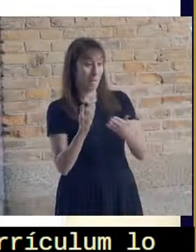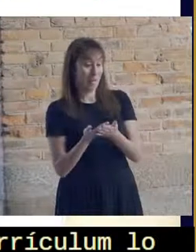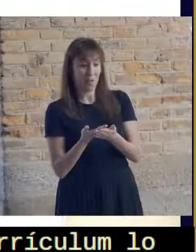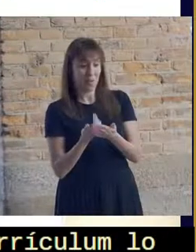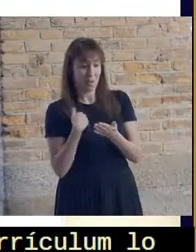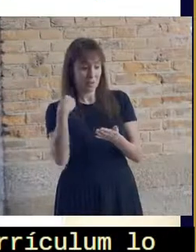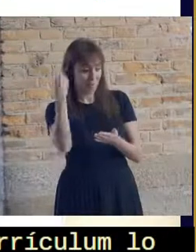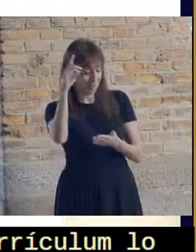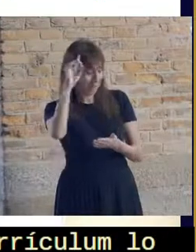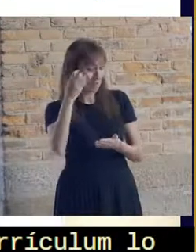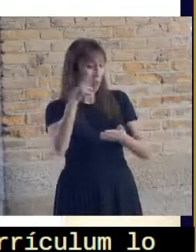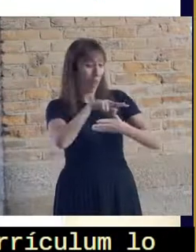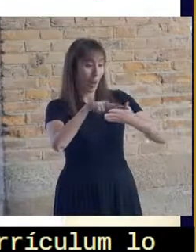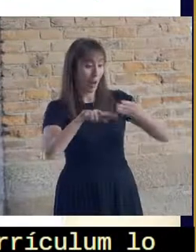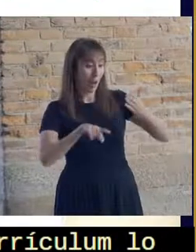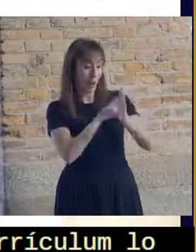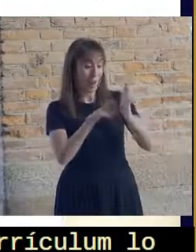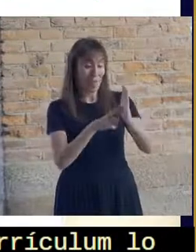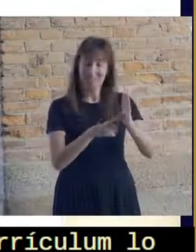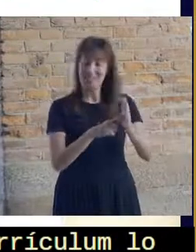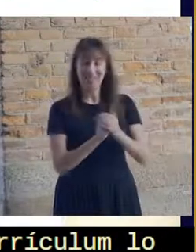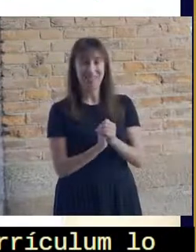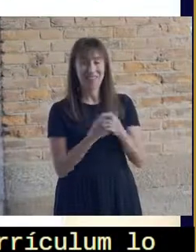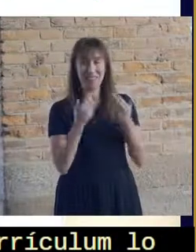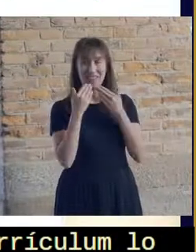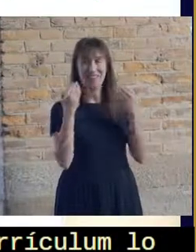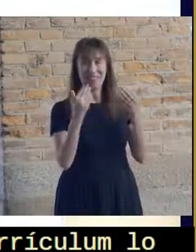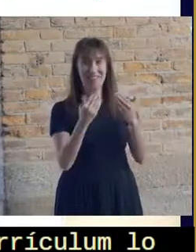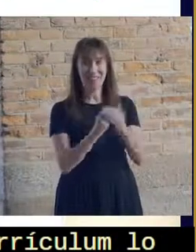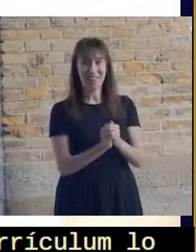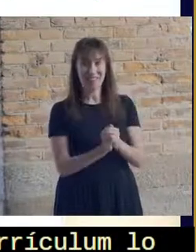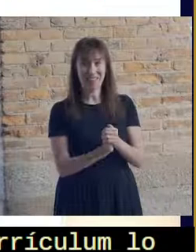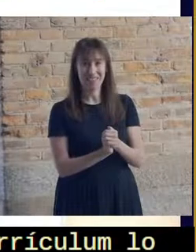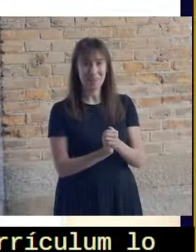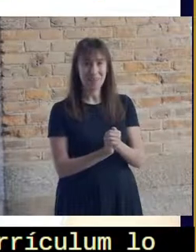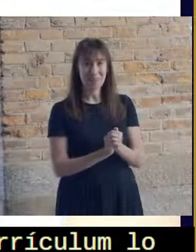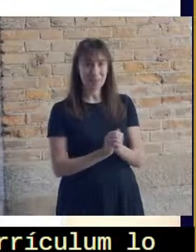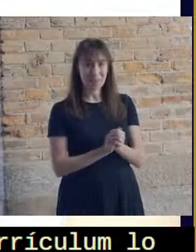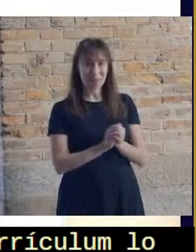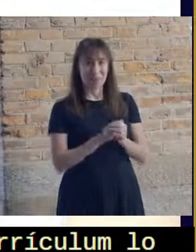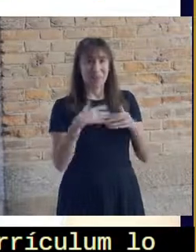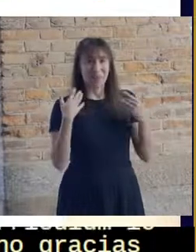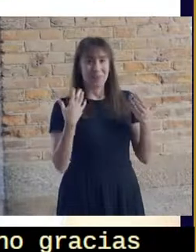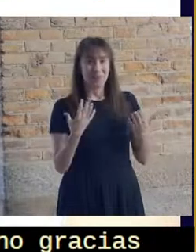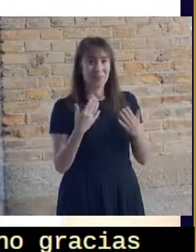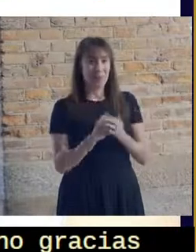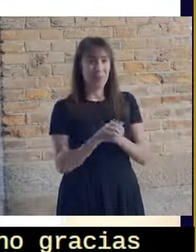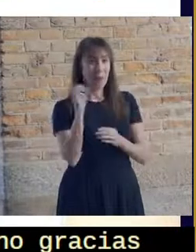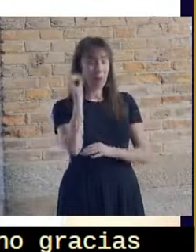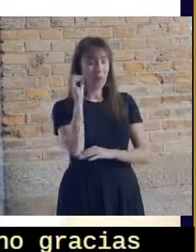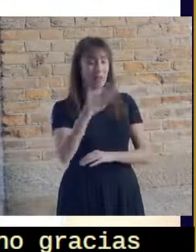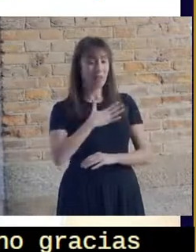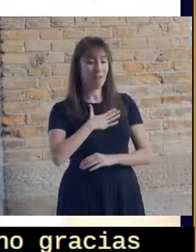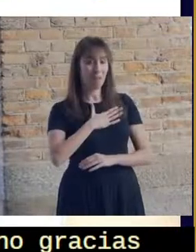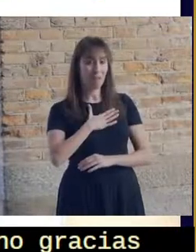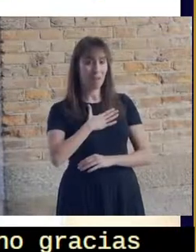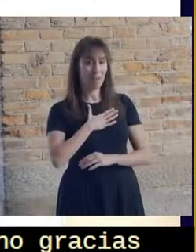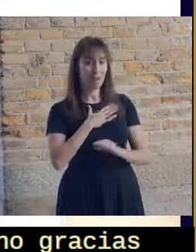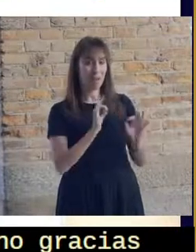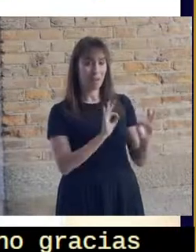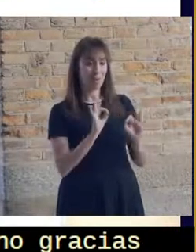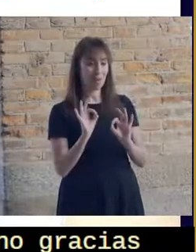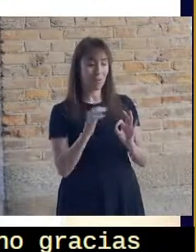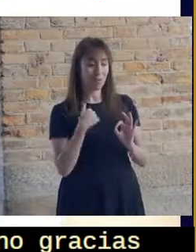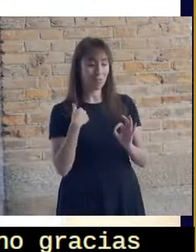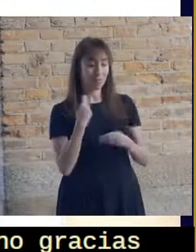le entero así que bueno Gracias e Bueno mi ponencia estaba programado